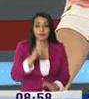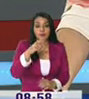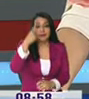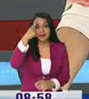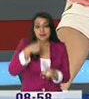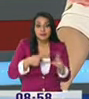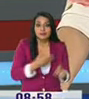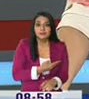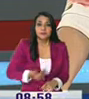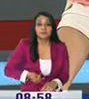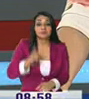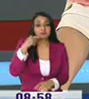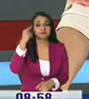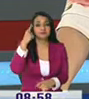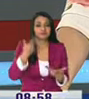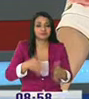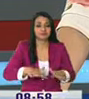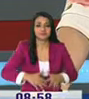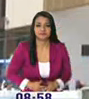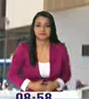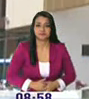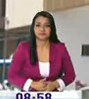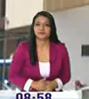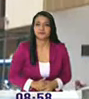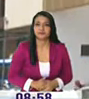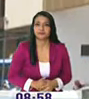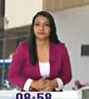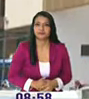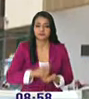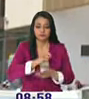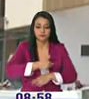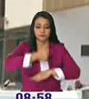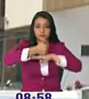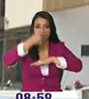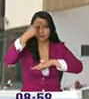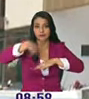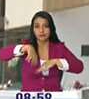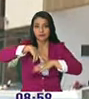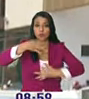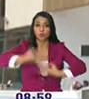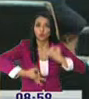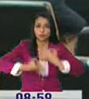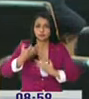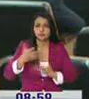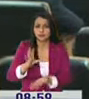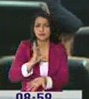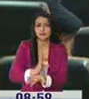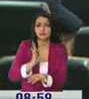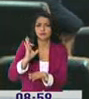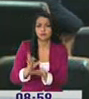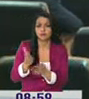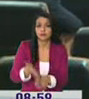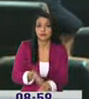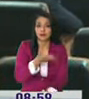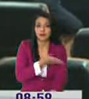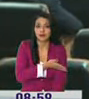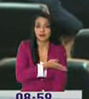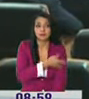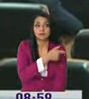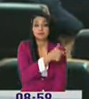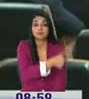del expresidente Rafael Correa. La Corte Nacional de Justicia recibió los testimonios anticipados solicitados por